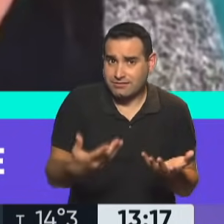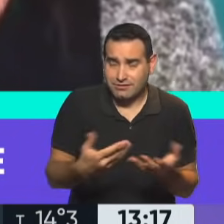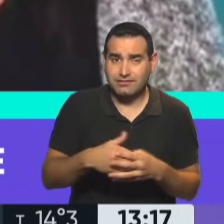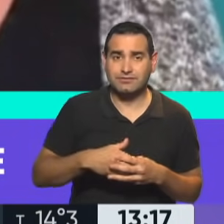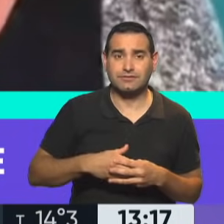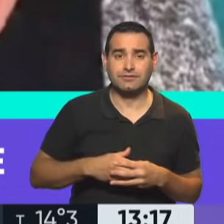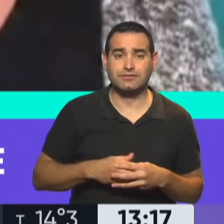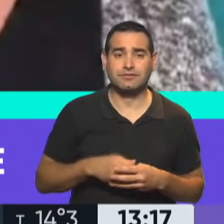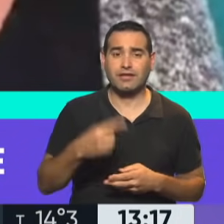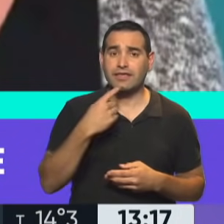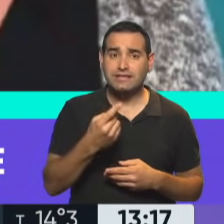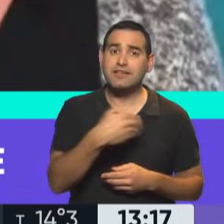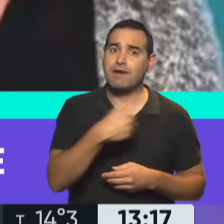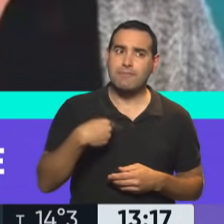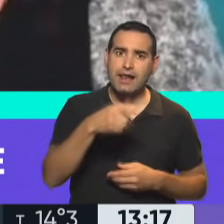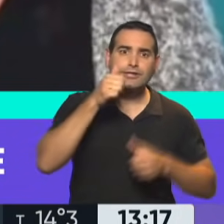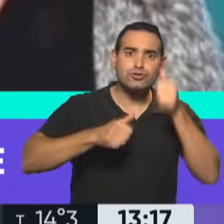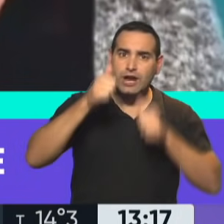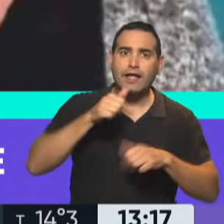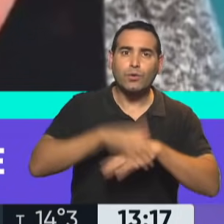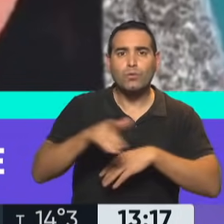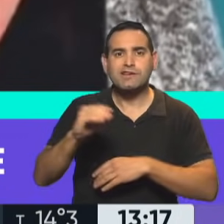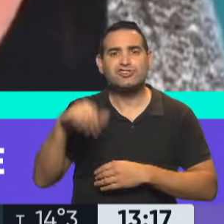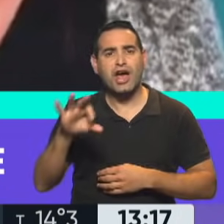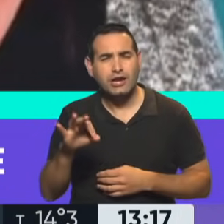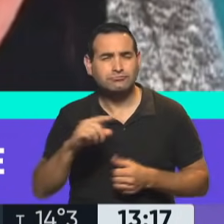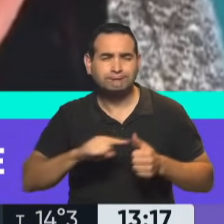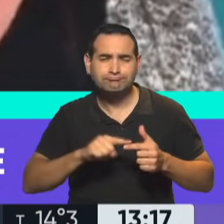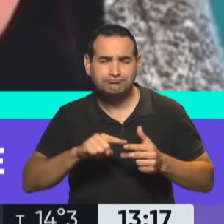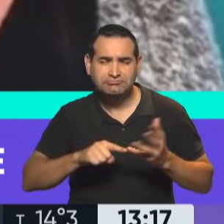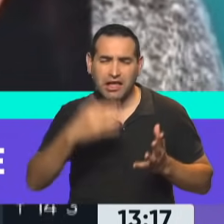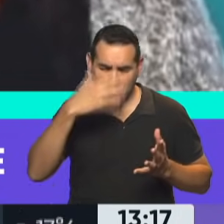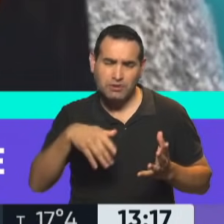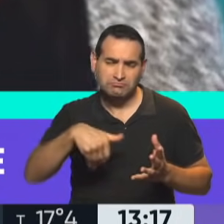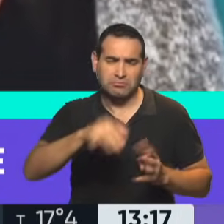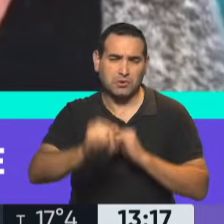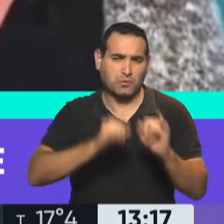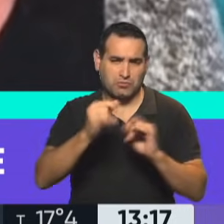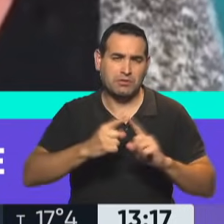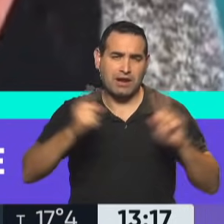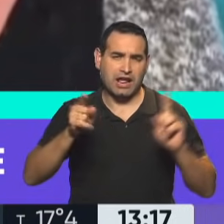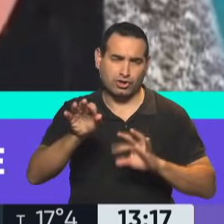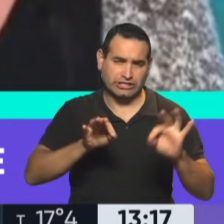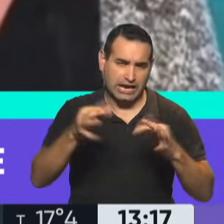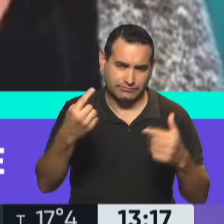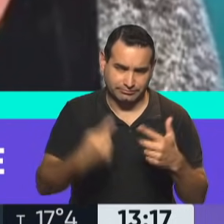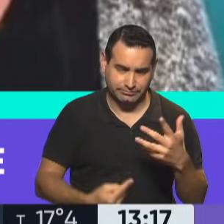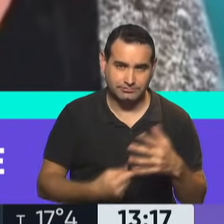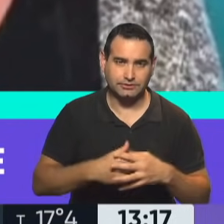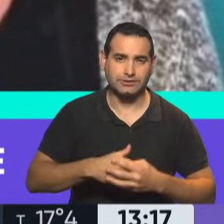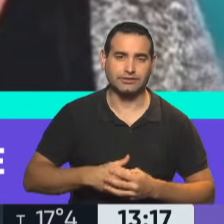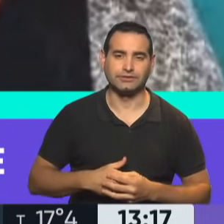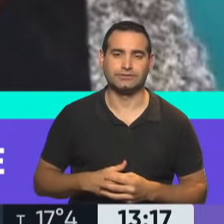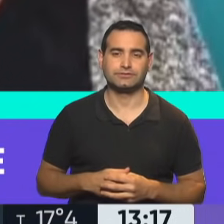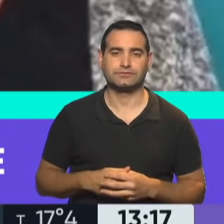inclusive de lesiones para la mamá de Chano. Bueno, todos detalles que seguramente se van a ir confirmando y contando lo que se pueda y se deba contar